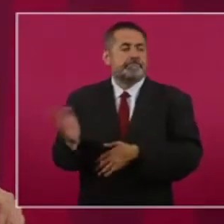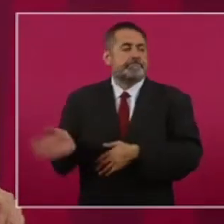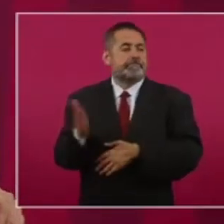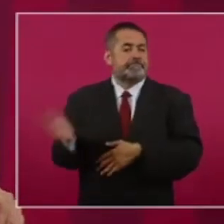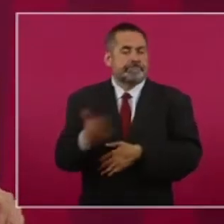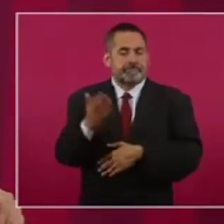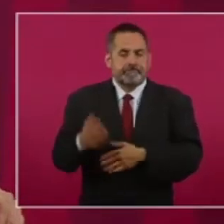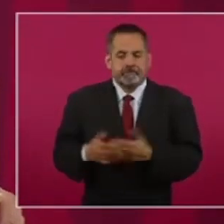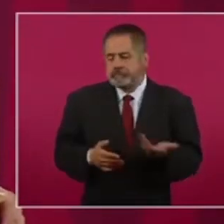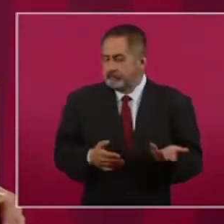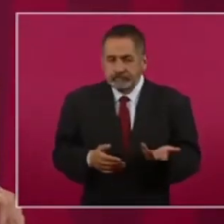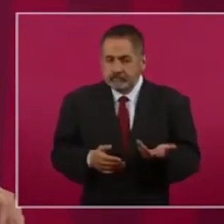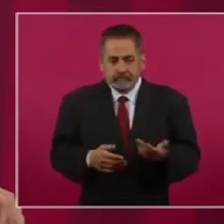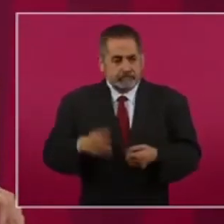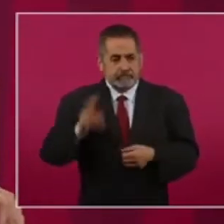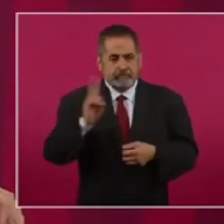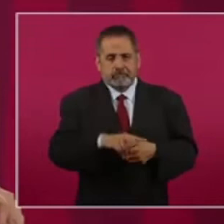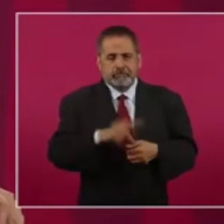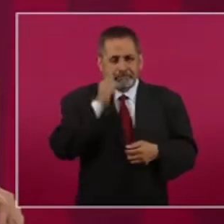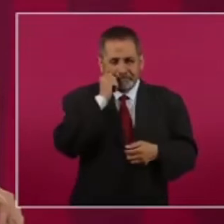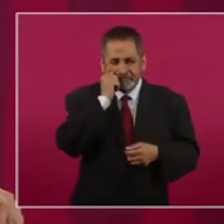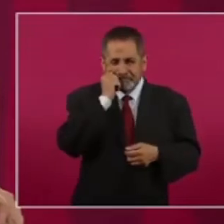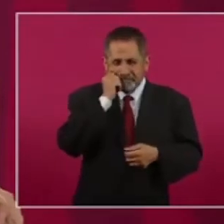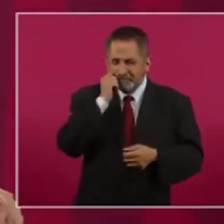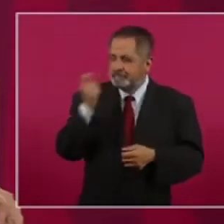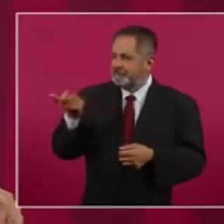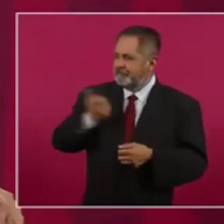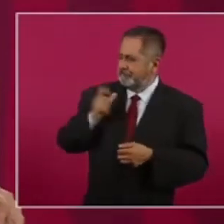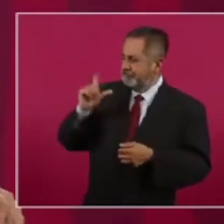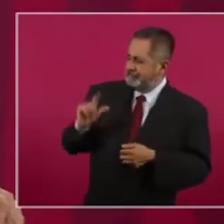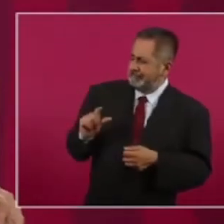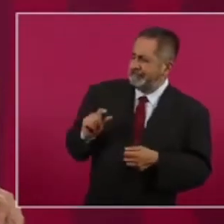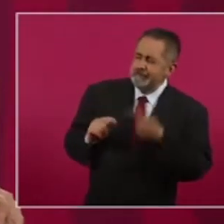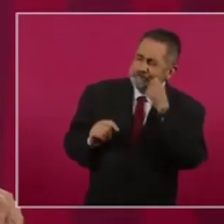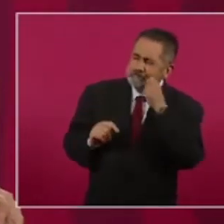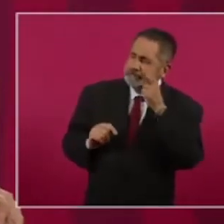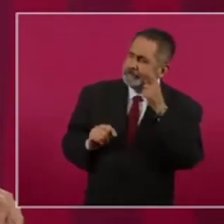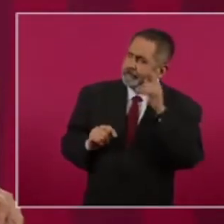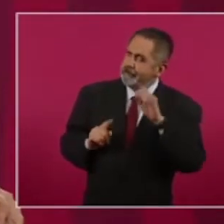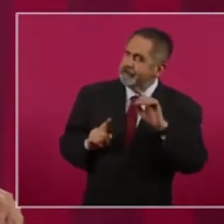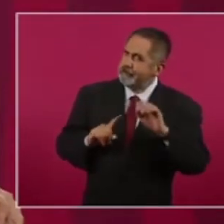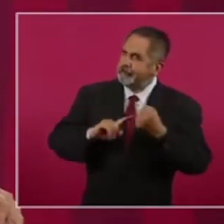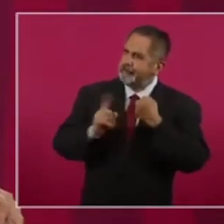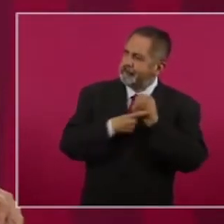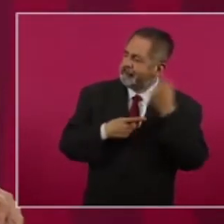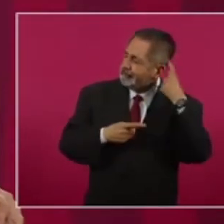Entonces no les importaba cobrar por el servicio, si cobraban por lo otro,